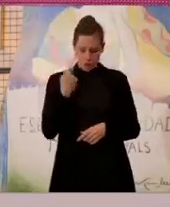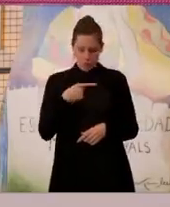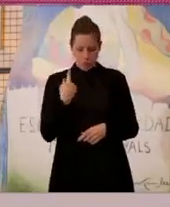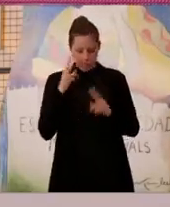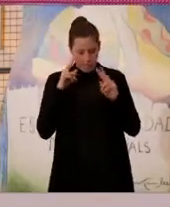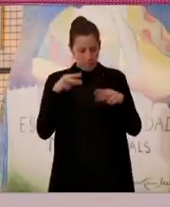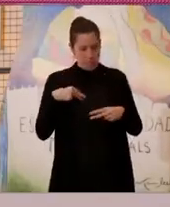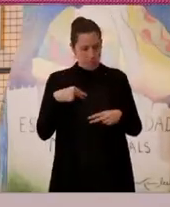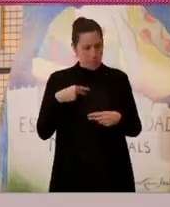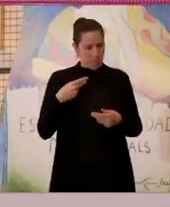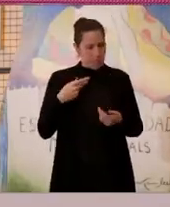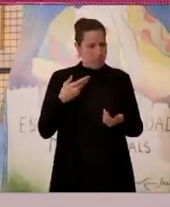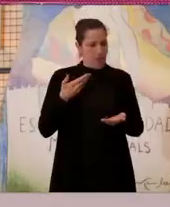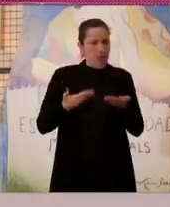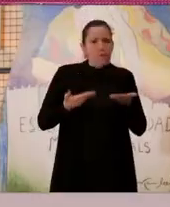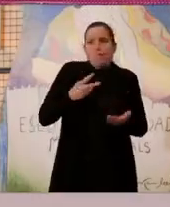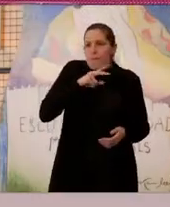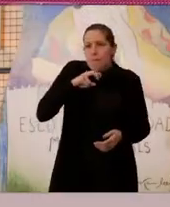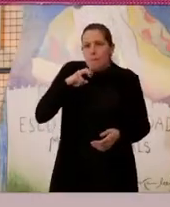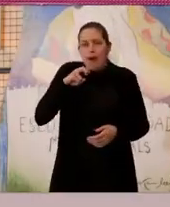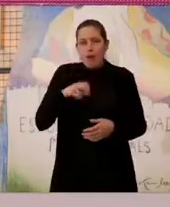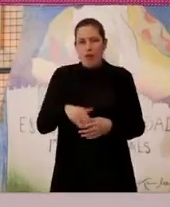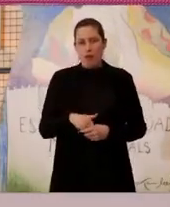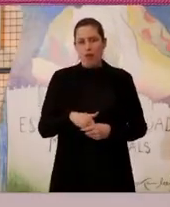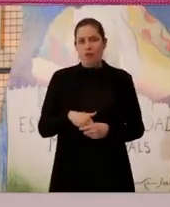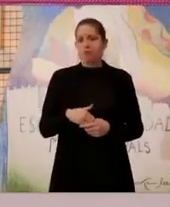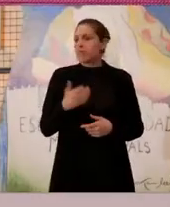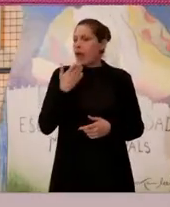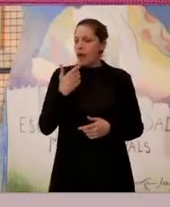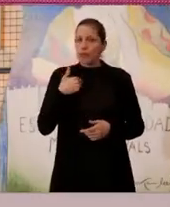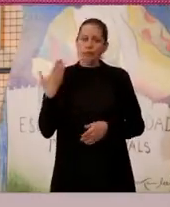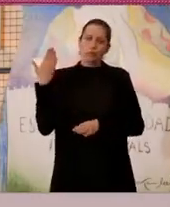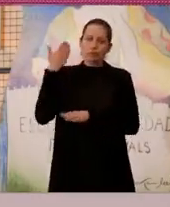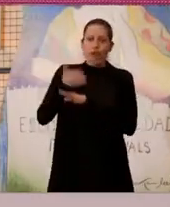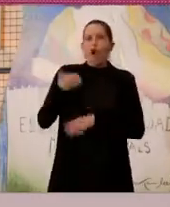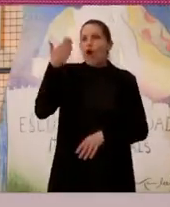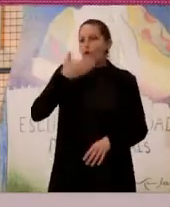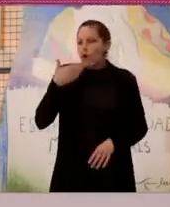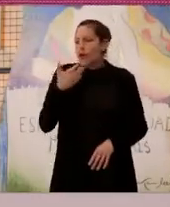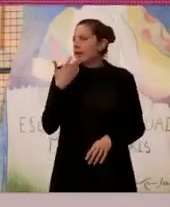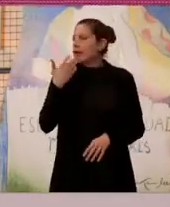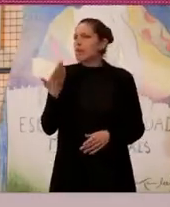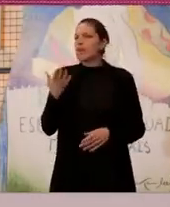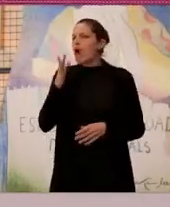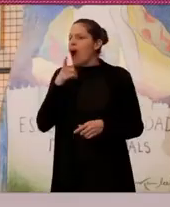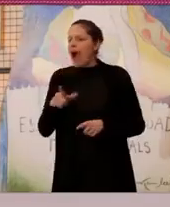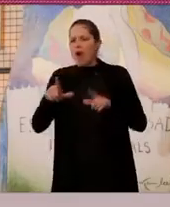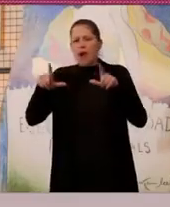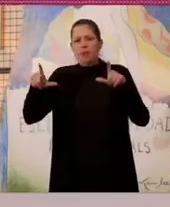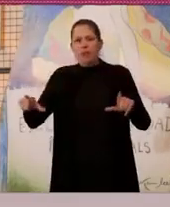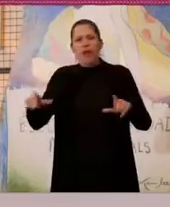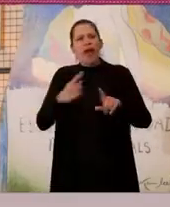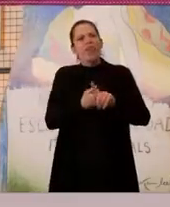escuelas y los y les digo es que todo lo habéis transformado en pistas de deporte y solo juegan los